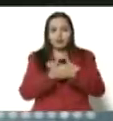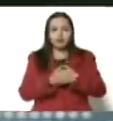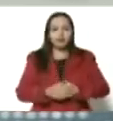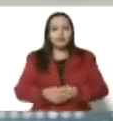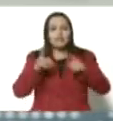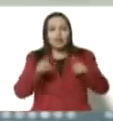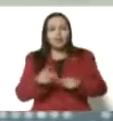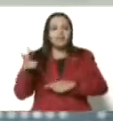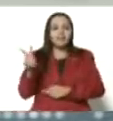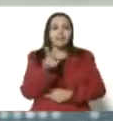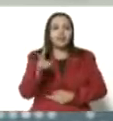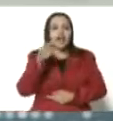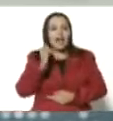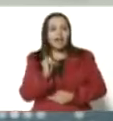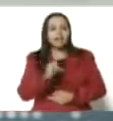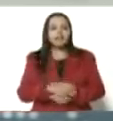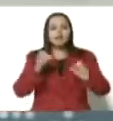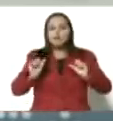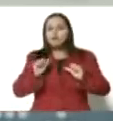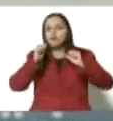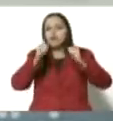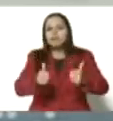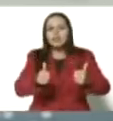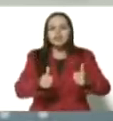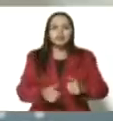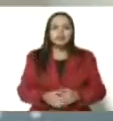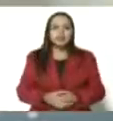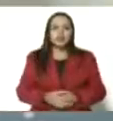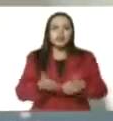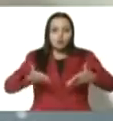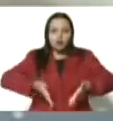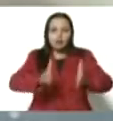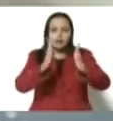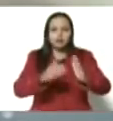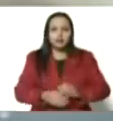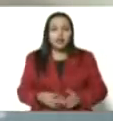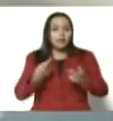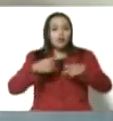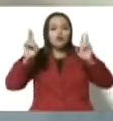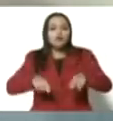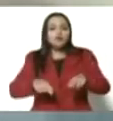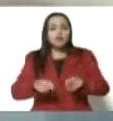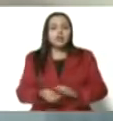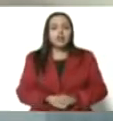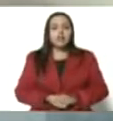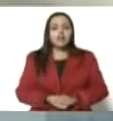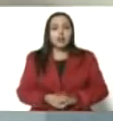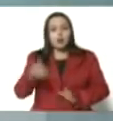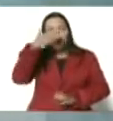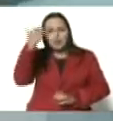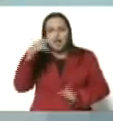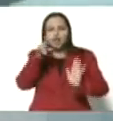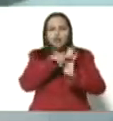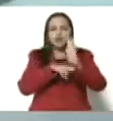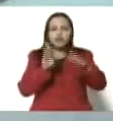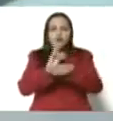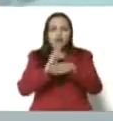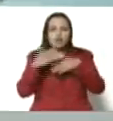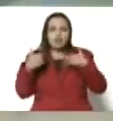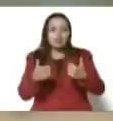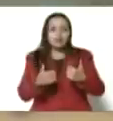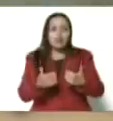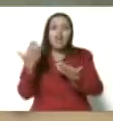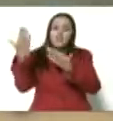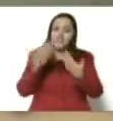poder Venezuela empezar a reiniciar un camino, pero nunca abandonar las medidas de bioseguridad. Ha llegado la